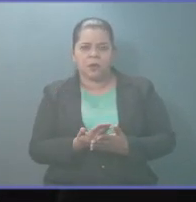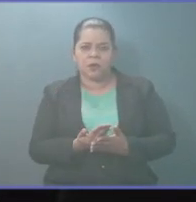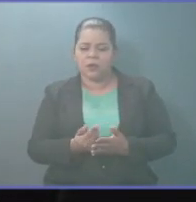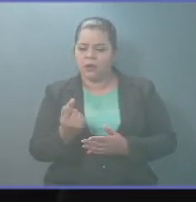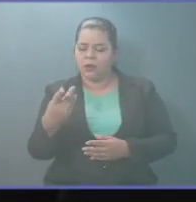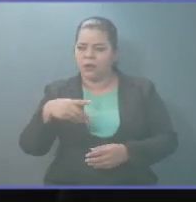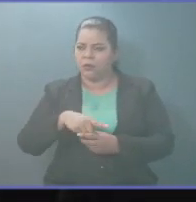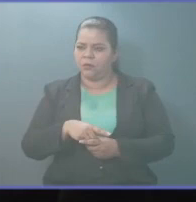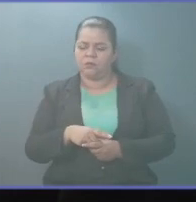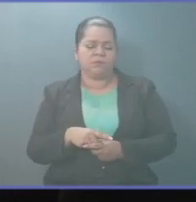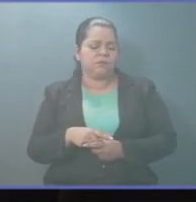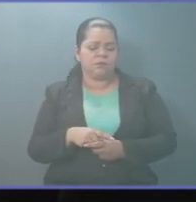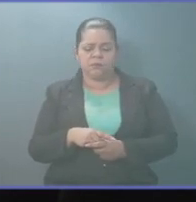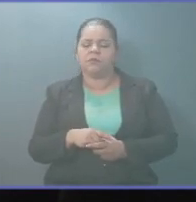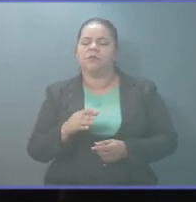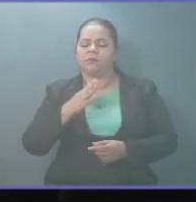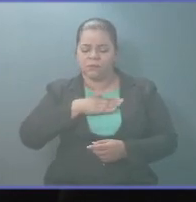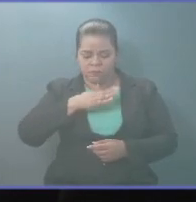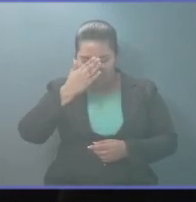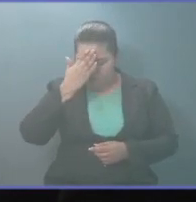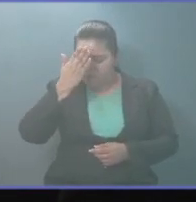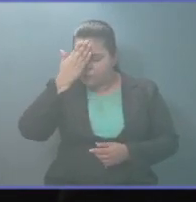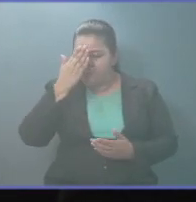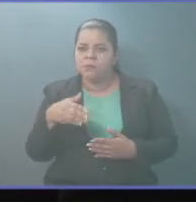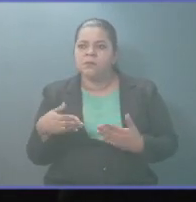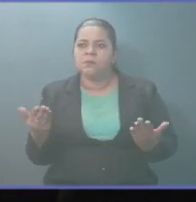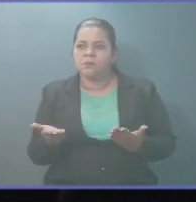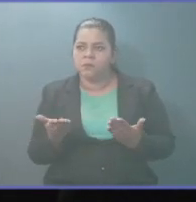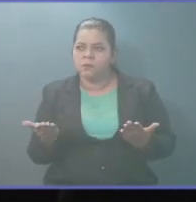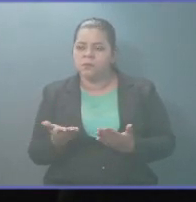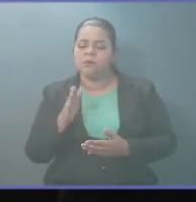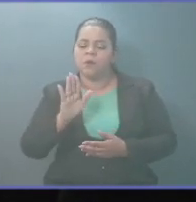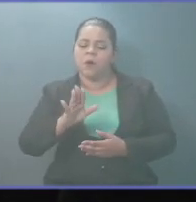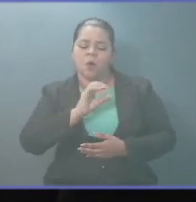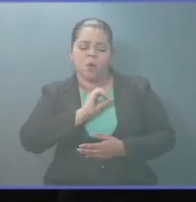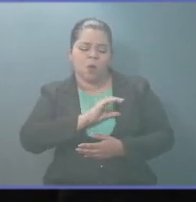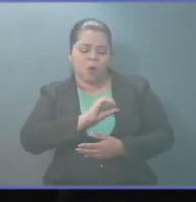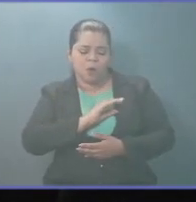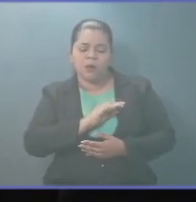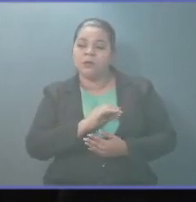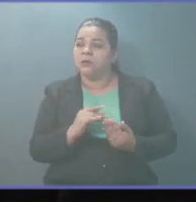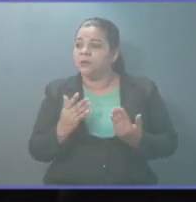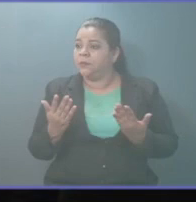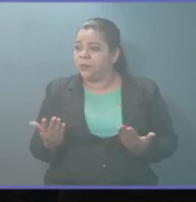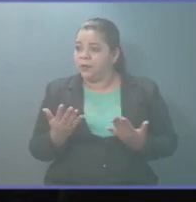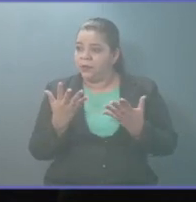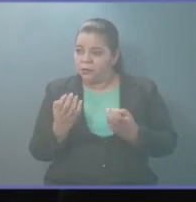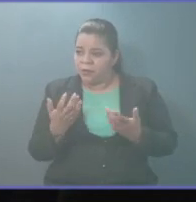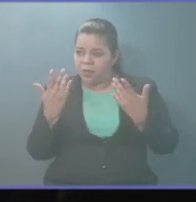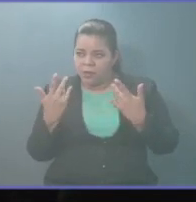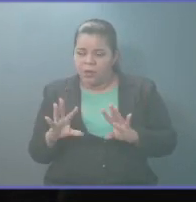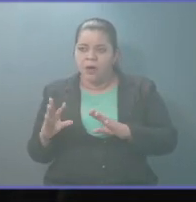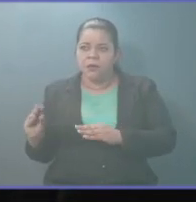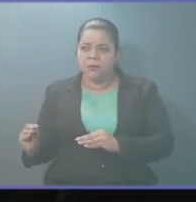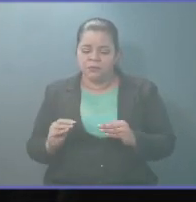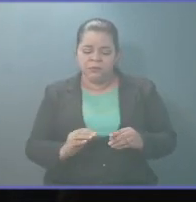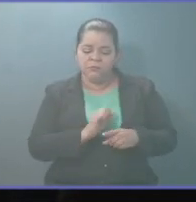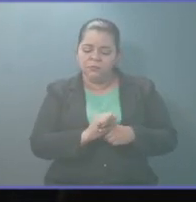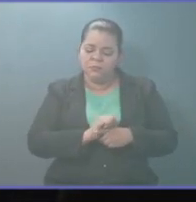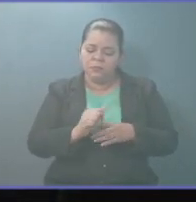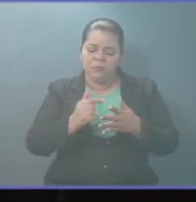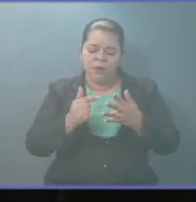haciendo pues un ejercicio de colaboración interórganos, pues realizando un producto con algún porcentaje